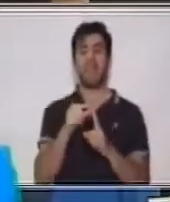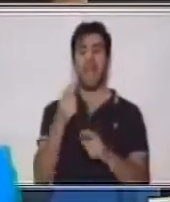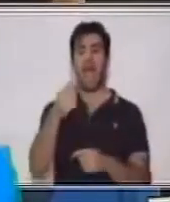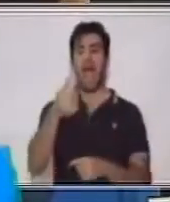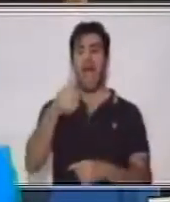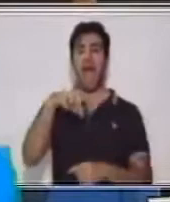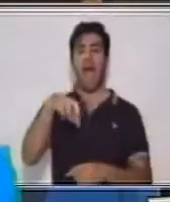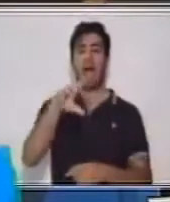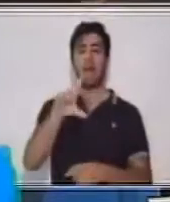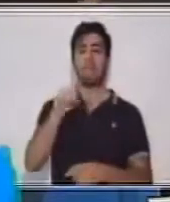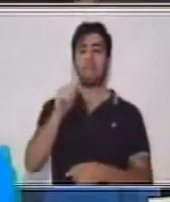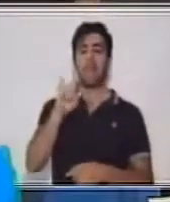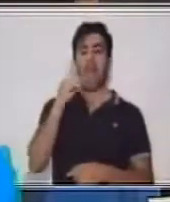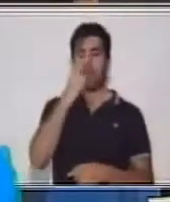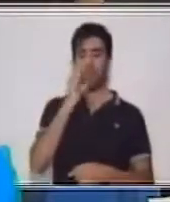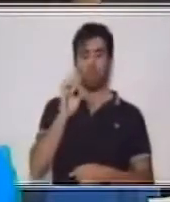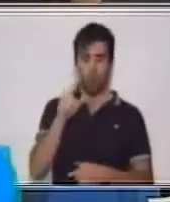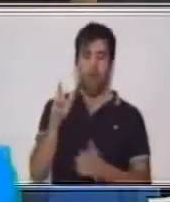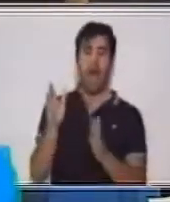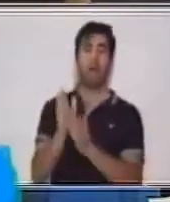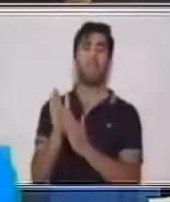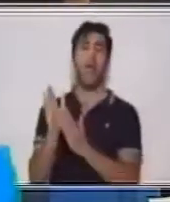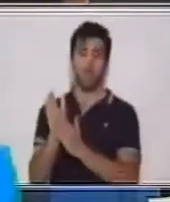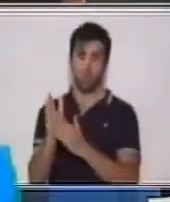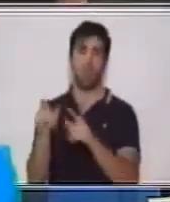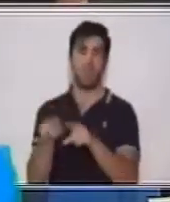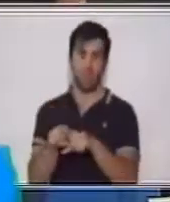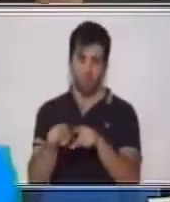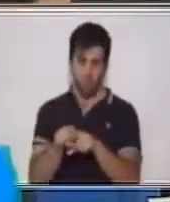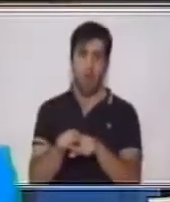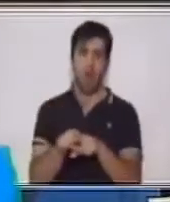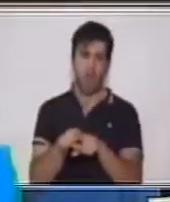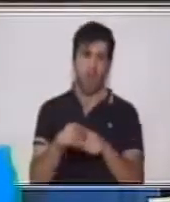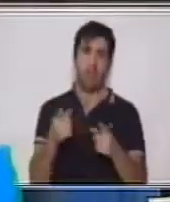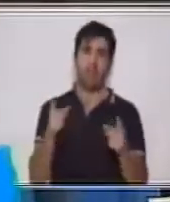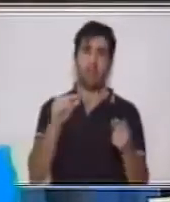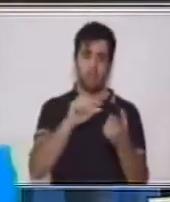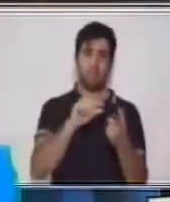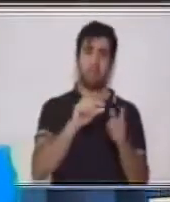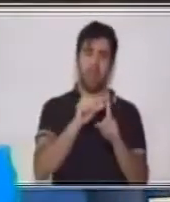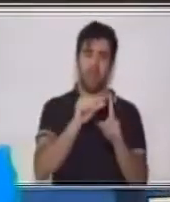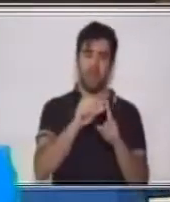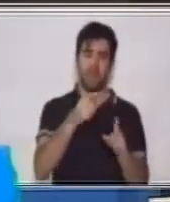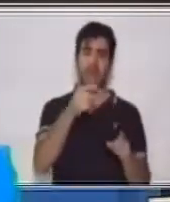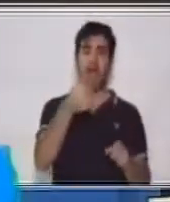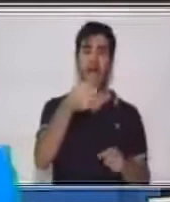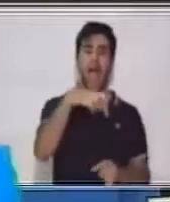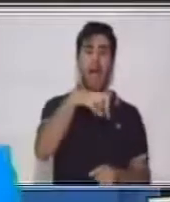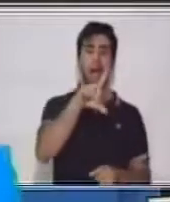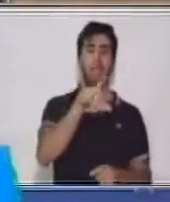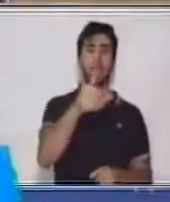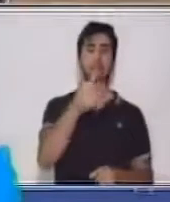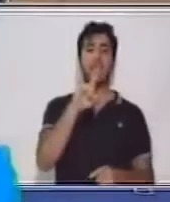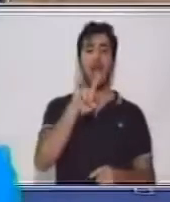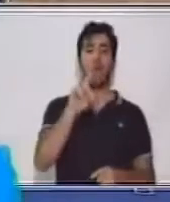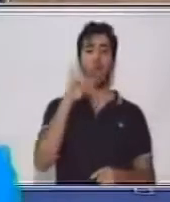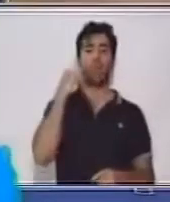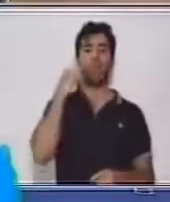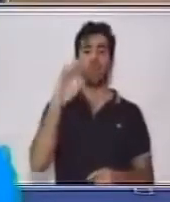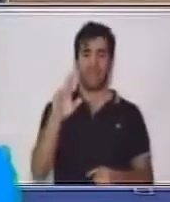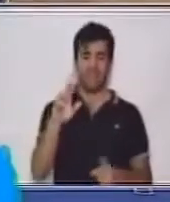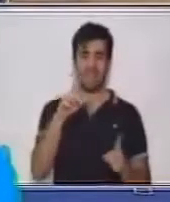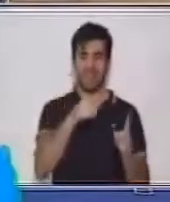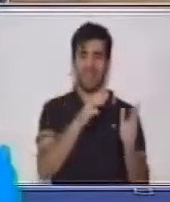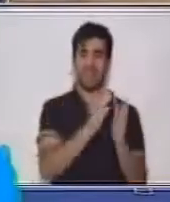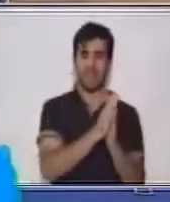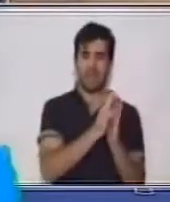palabras que se escriben diferente, pero significan lo mismo. Muy bien, entonces yo